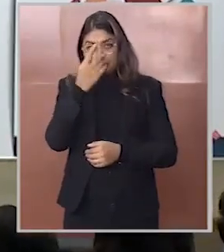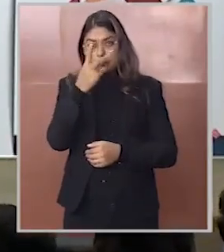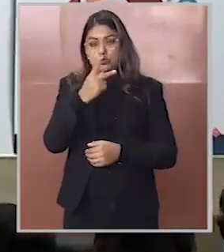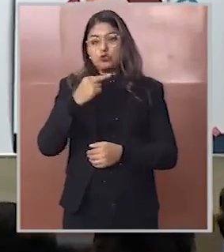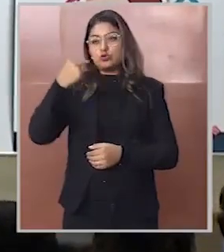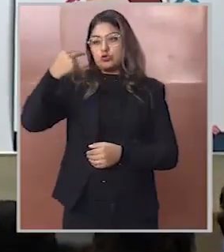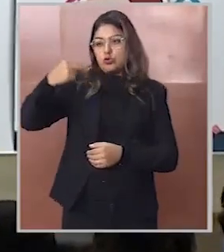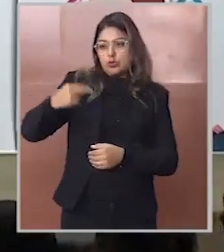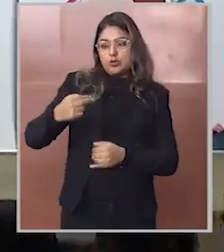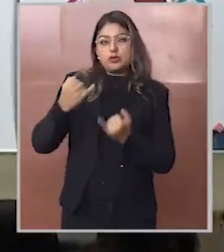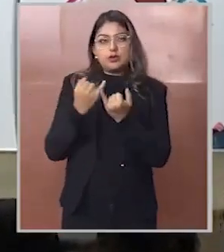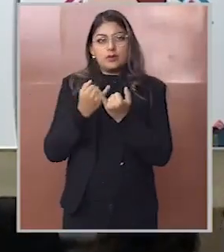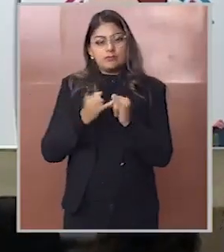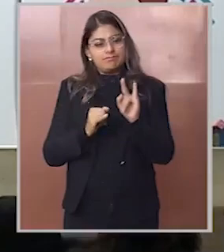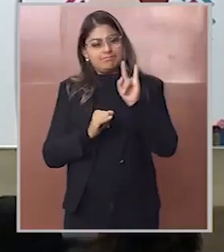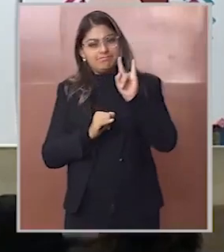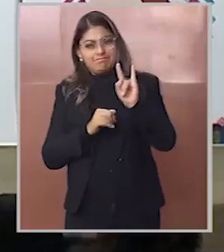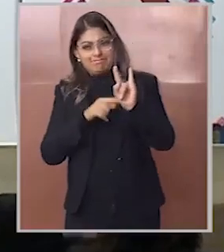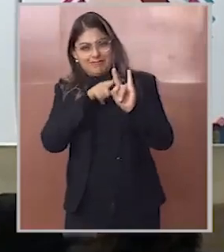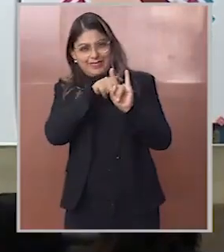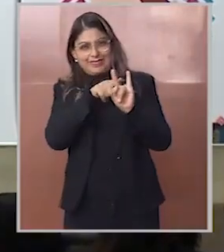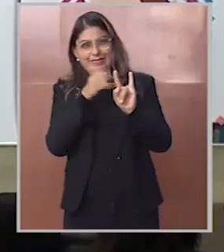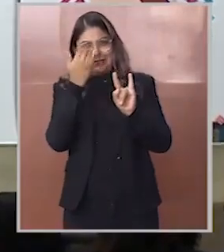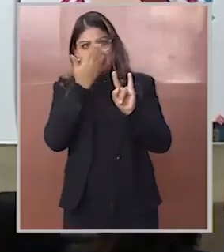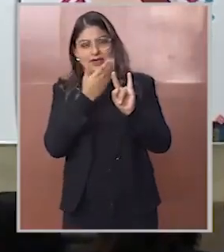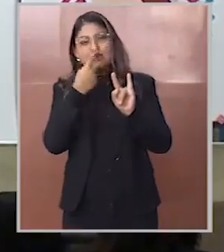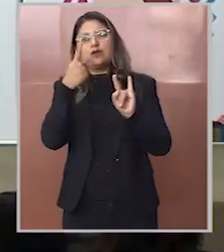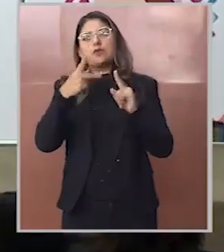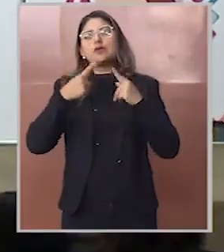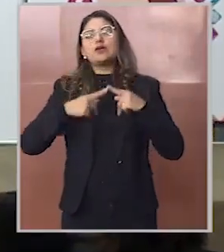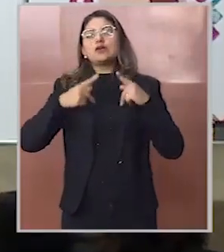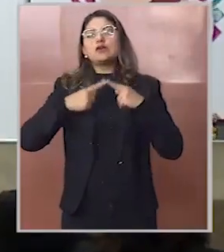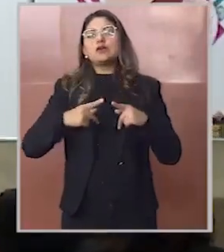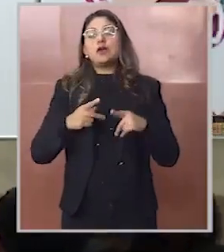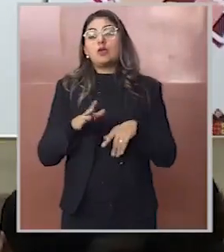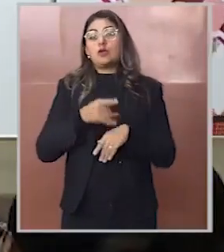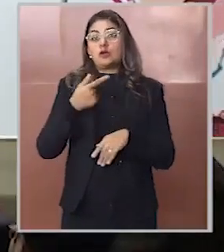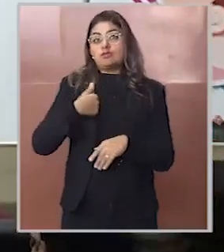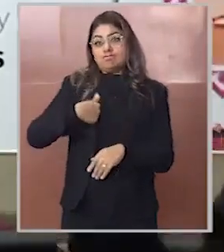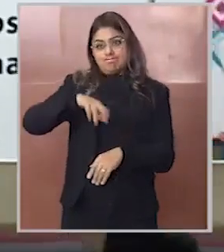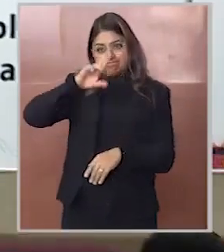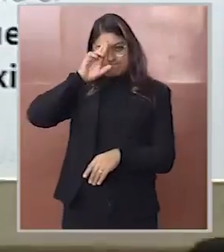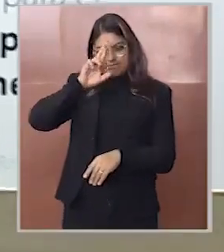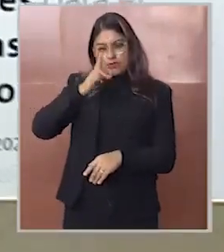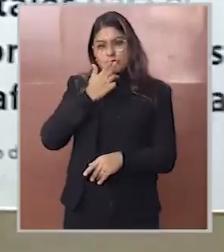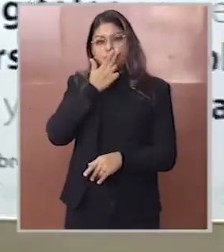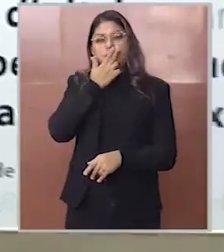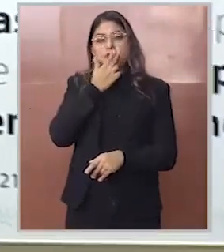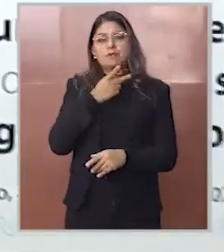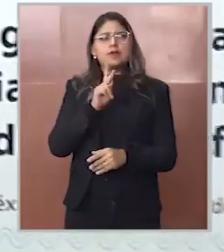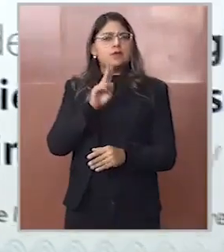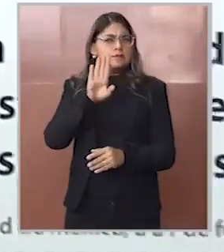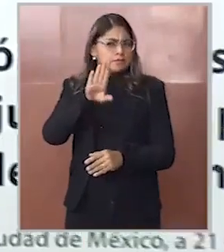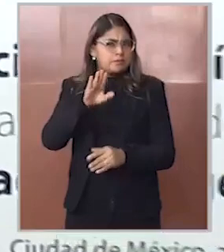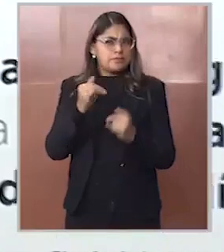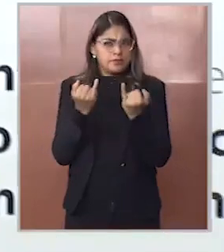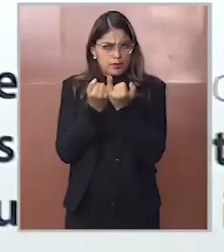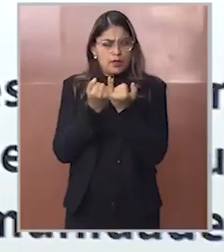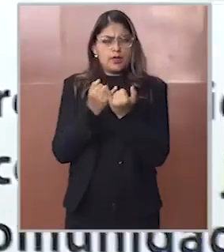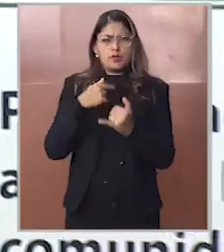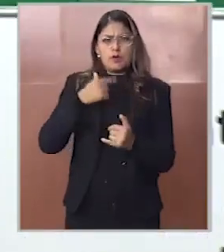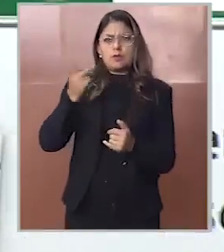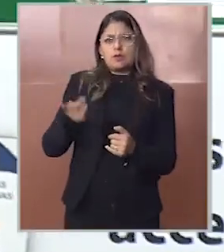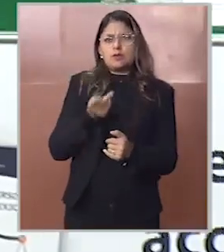participado en los contenidos Pero además a ustedes les ha pasado probablemente cuando se enfrentan a un